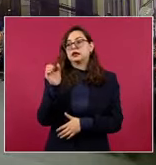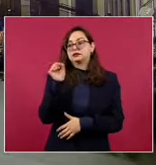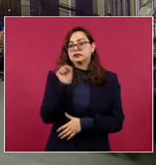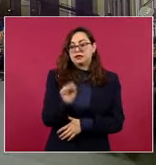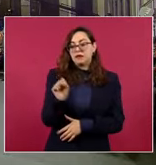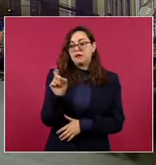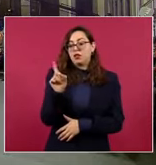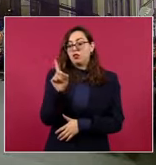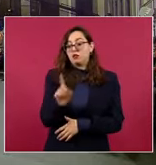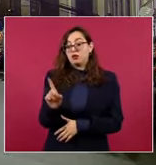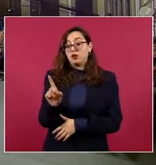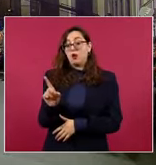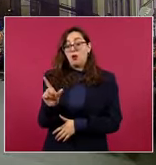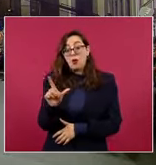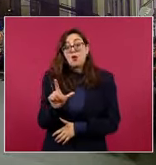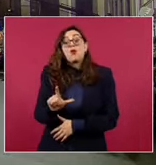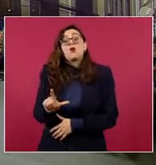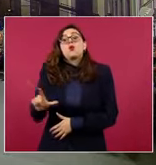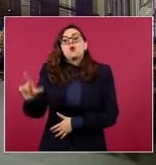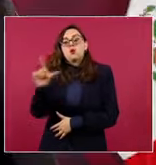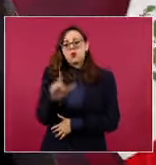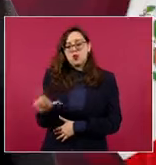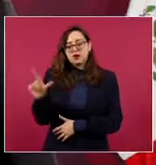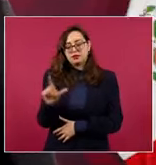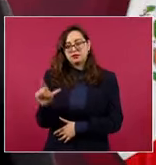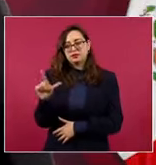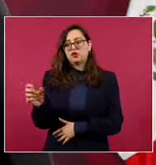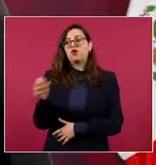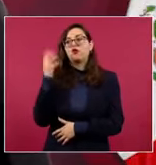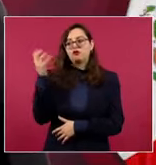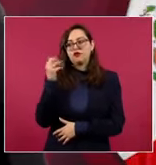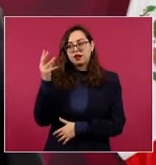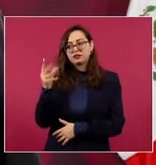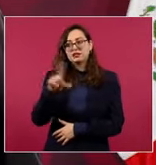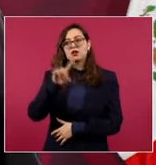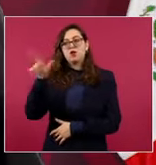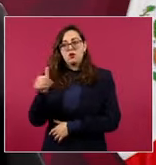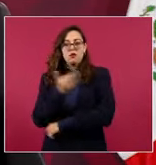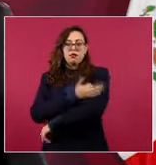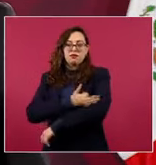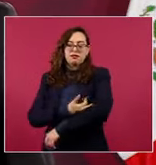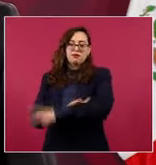conferencia allá el lunes y regresarnos el lunes por la tarde.